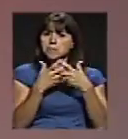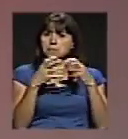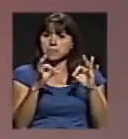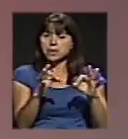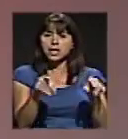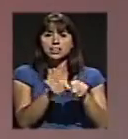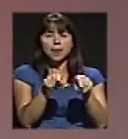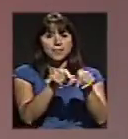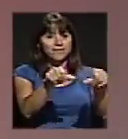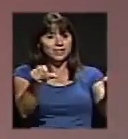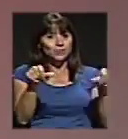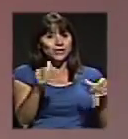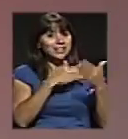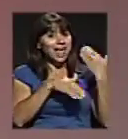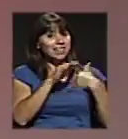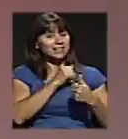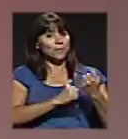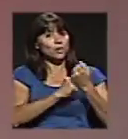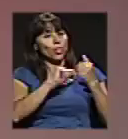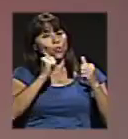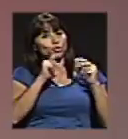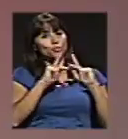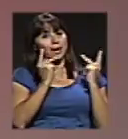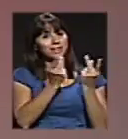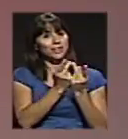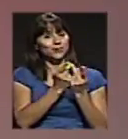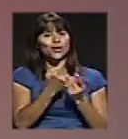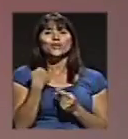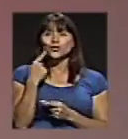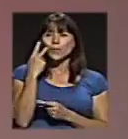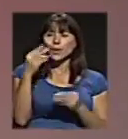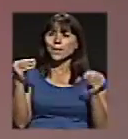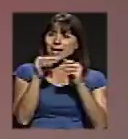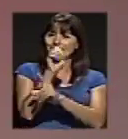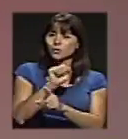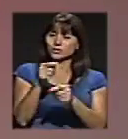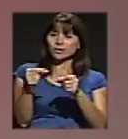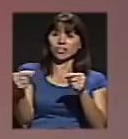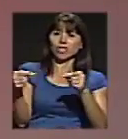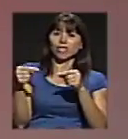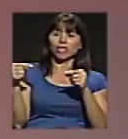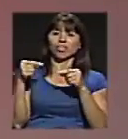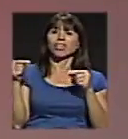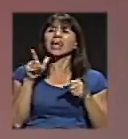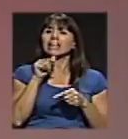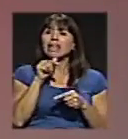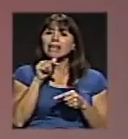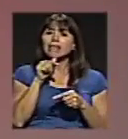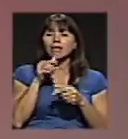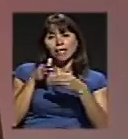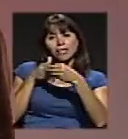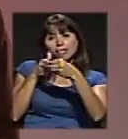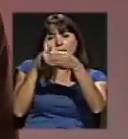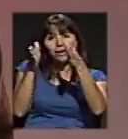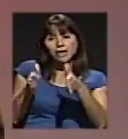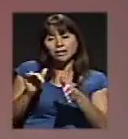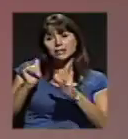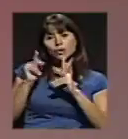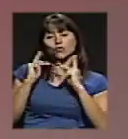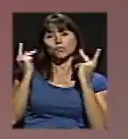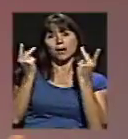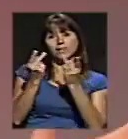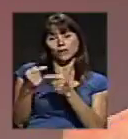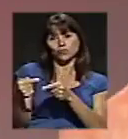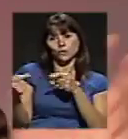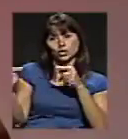que han simpatizado con otros partidos. Veo más anticuerpos en dirigentes tradicionales de otros partidos de oposición